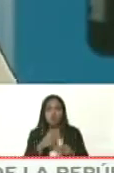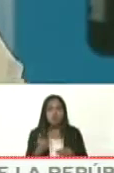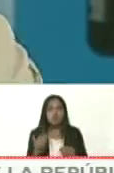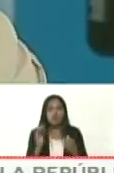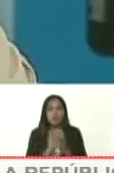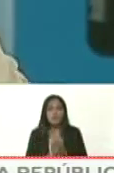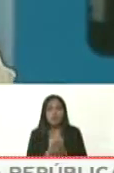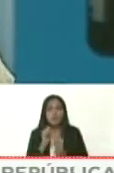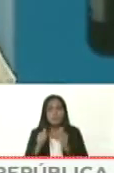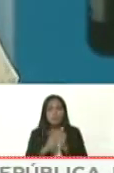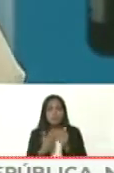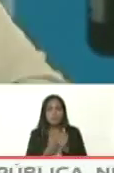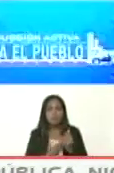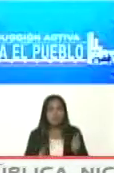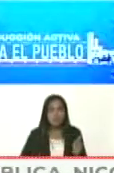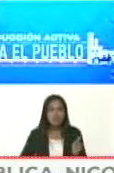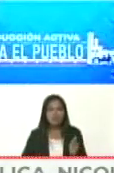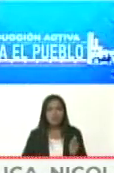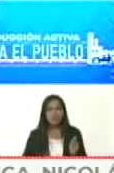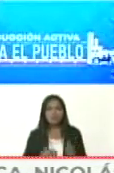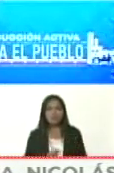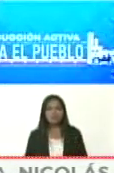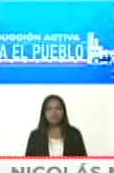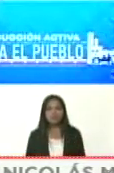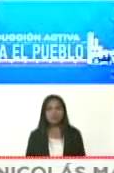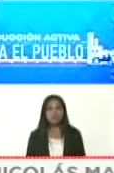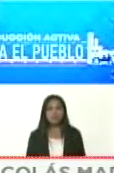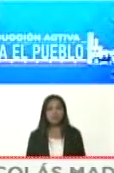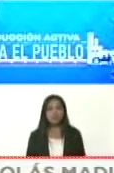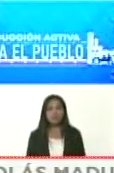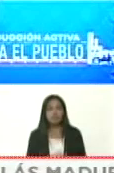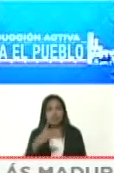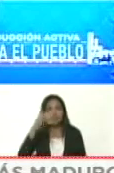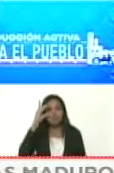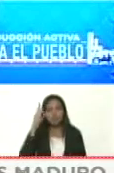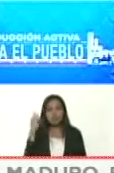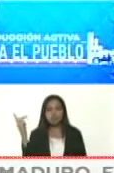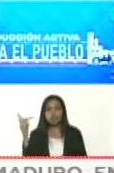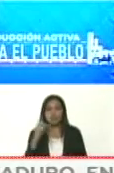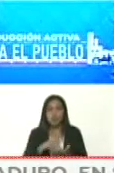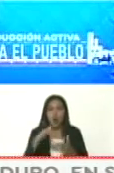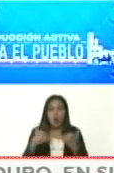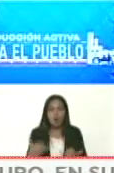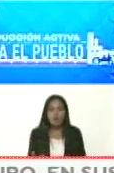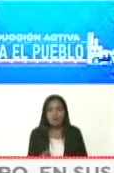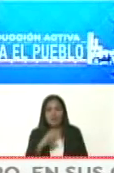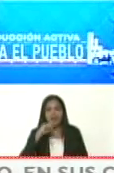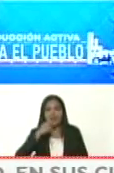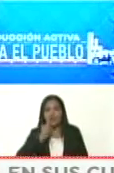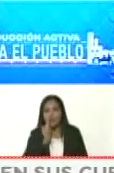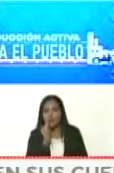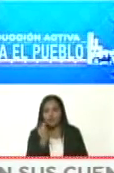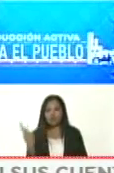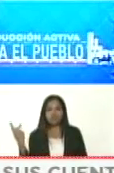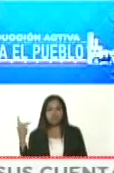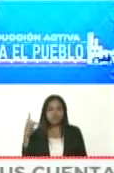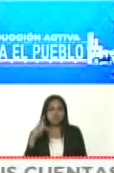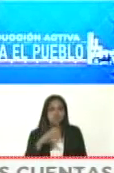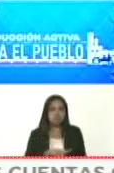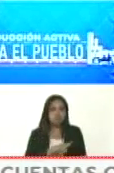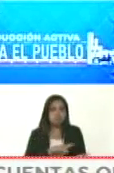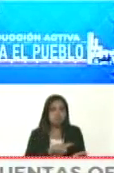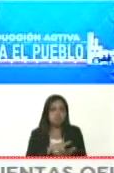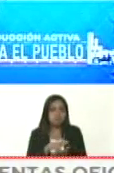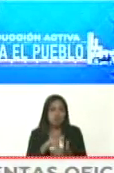compañera vicepresidenta ejecutiva, Delcy Rodríguez, acaba de llegar a Rusia, acaba de aterrizar